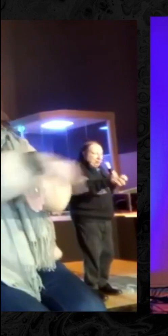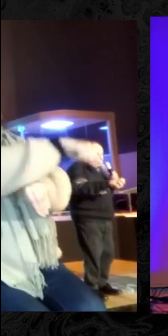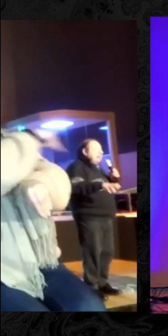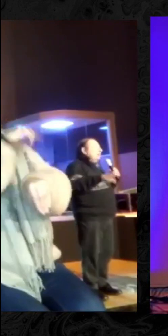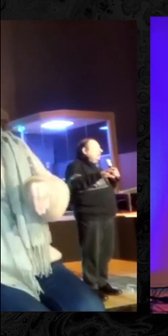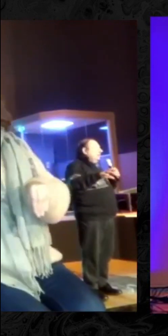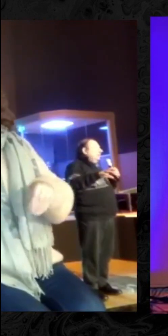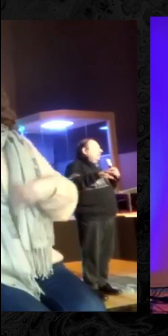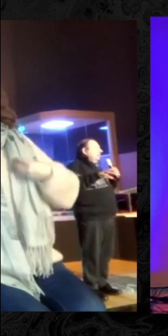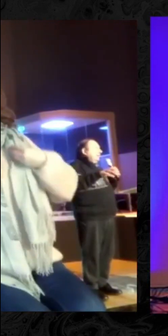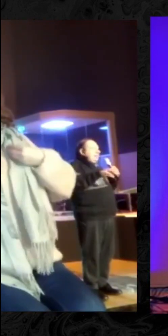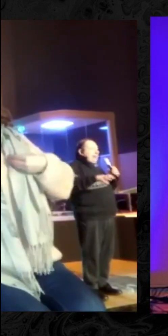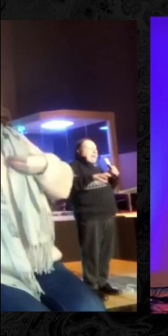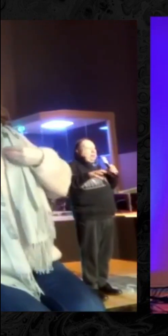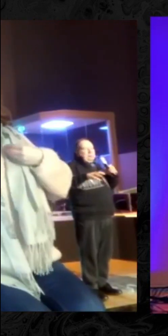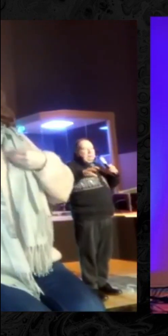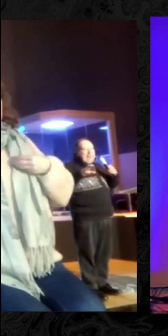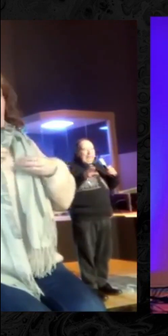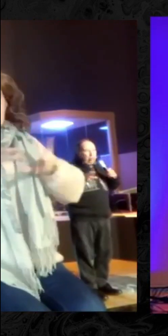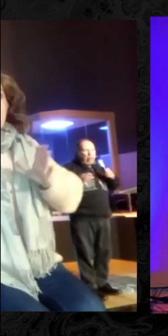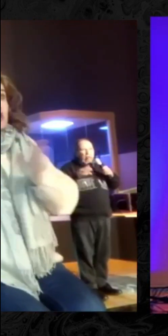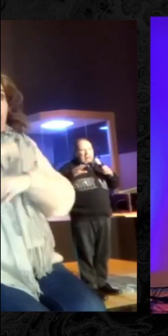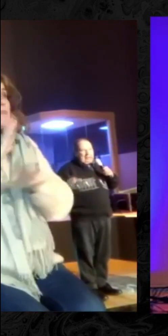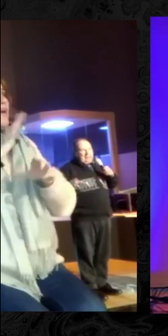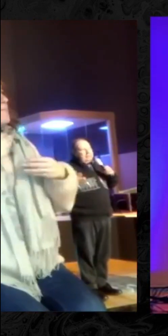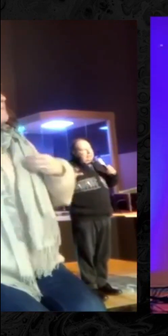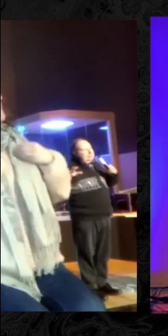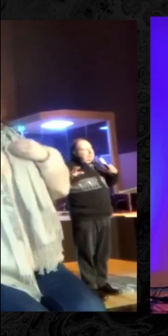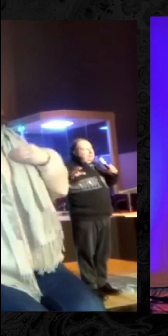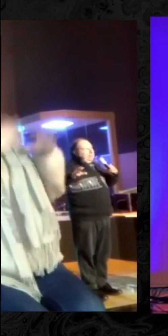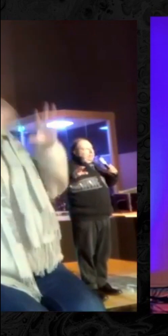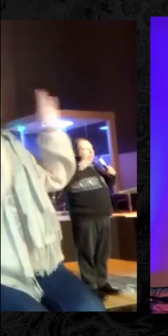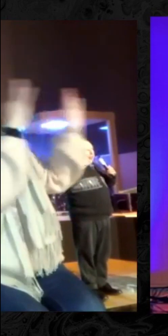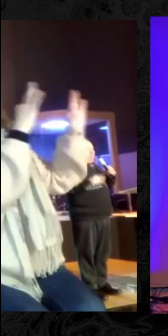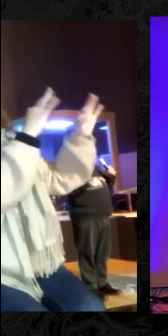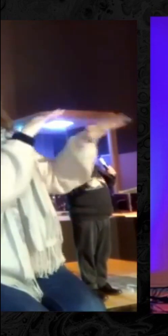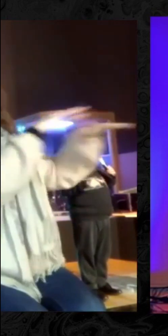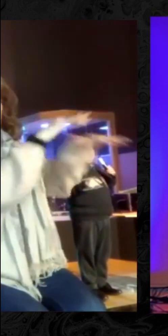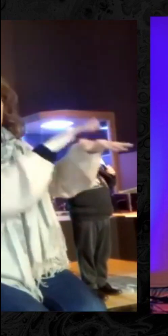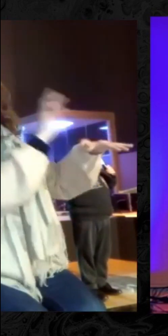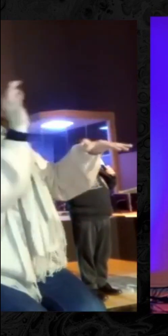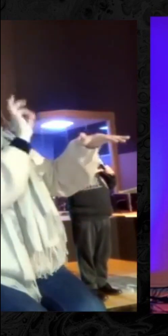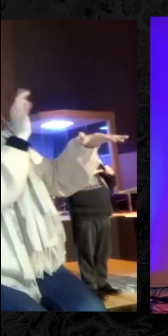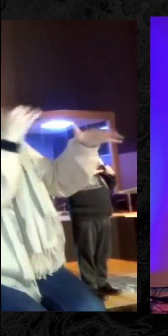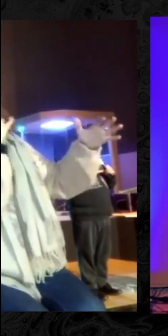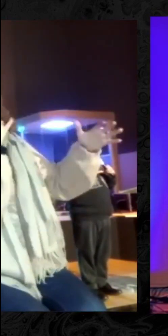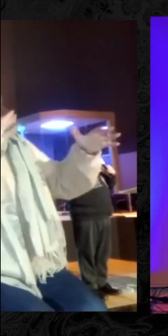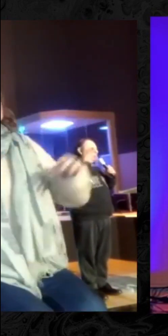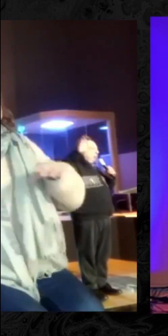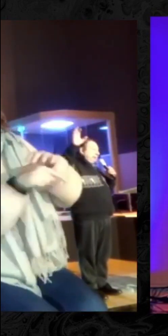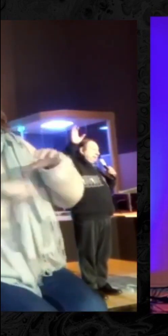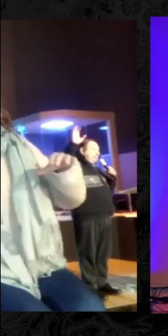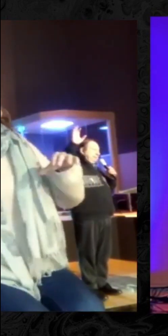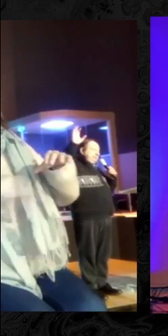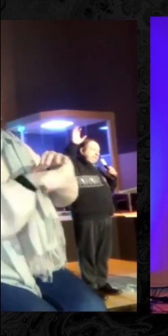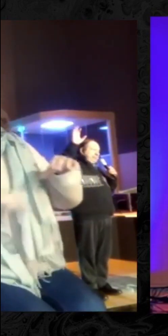viene de de peligro terremoto o lo que sea pero hermanos oren al Señor para que Dios